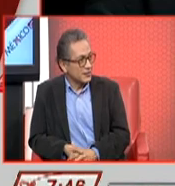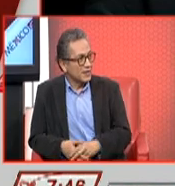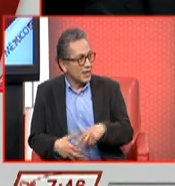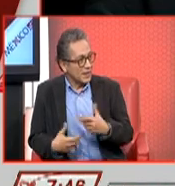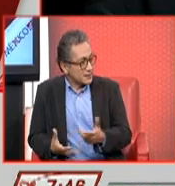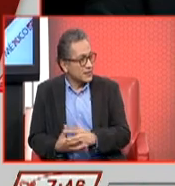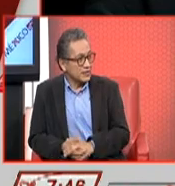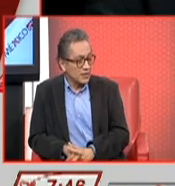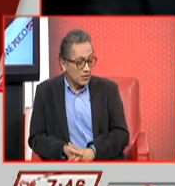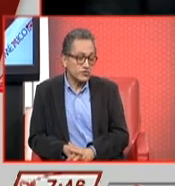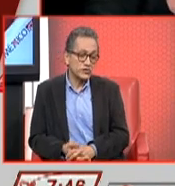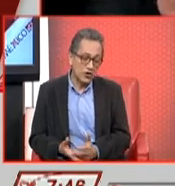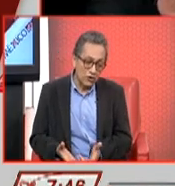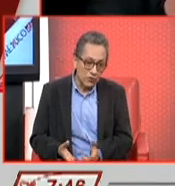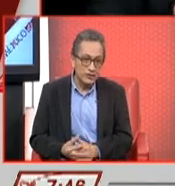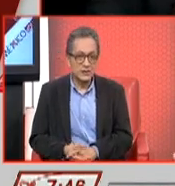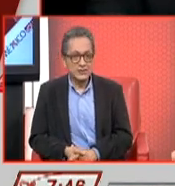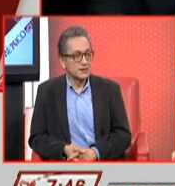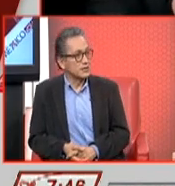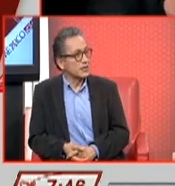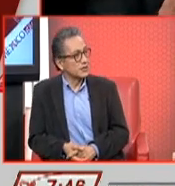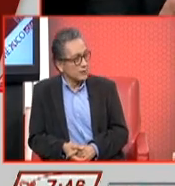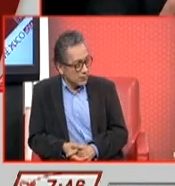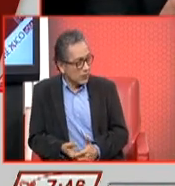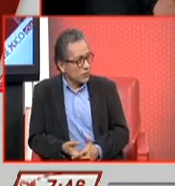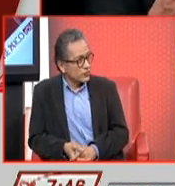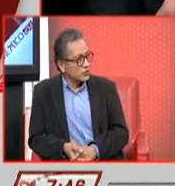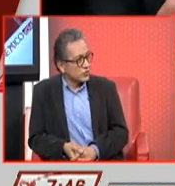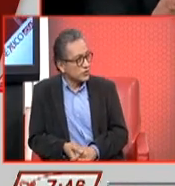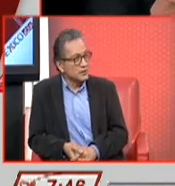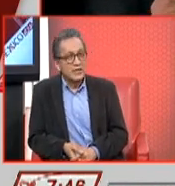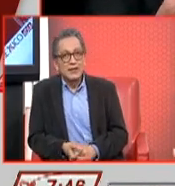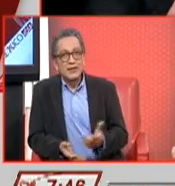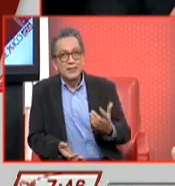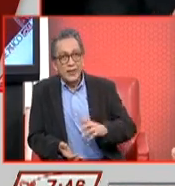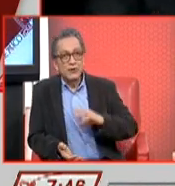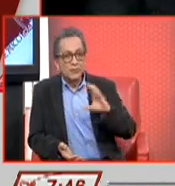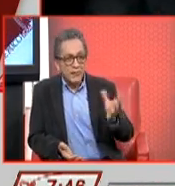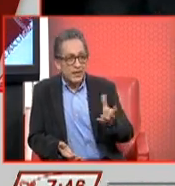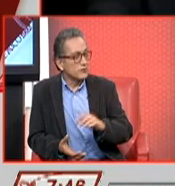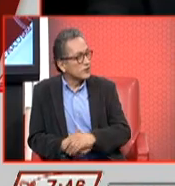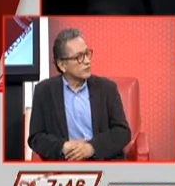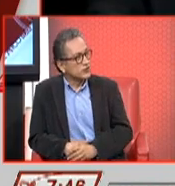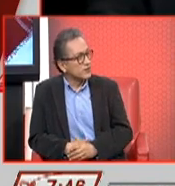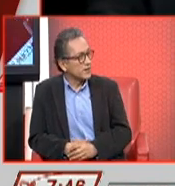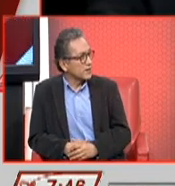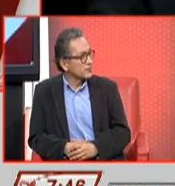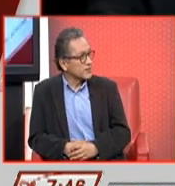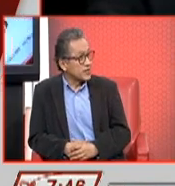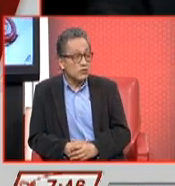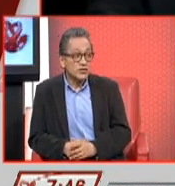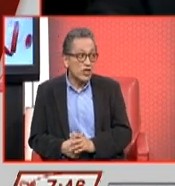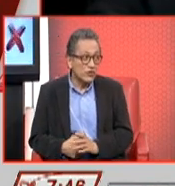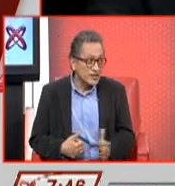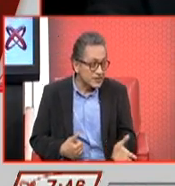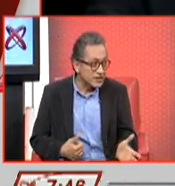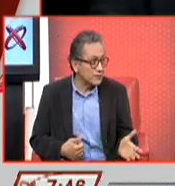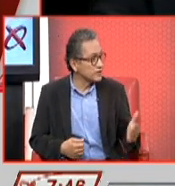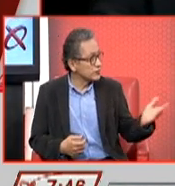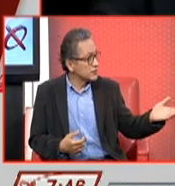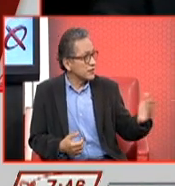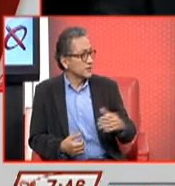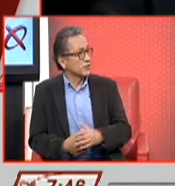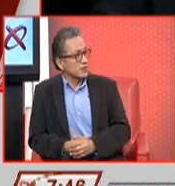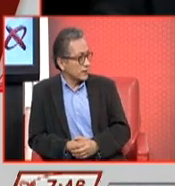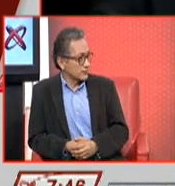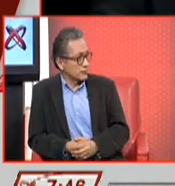vida, hacer, digamos, clones como nosotros, pero verlos como ciudadanos de segunda o